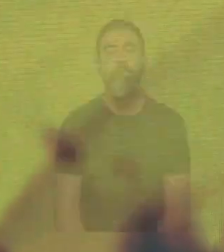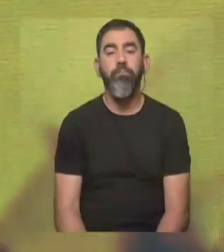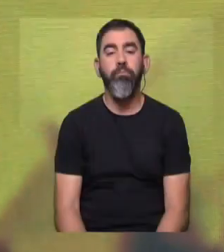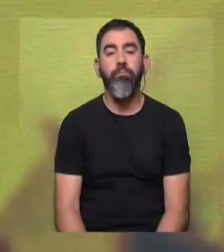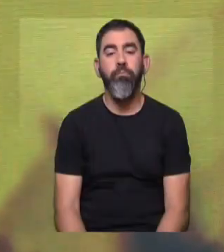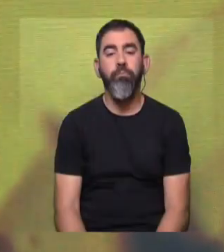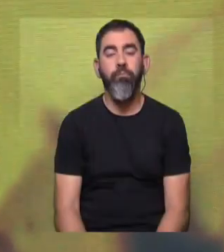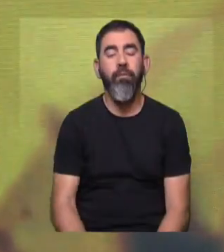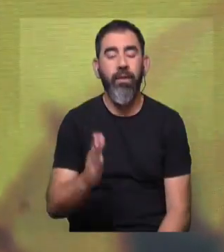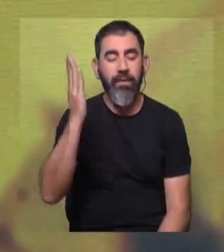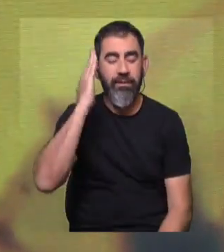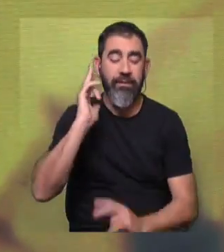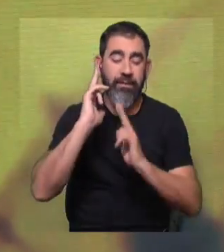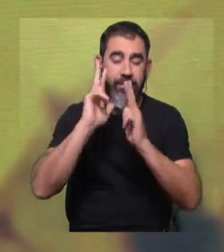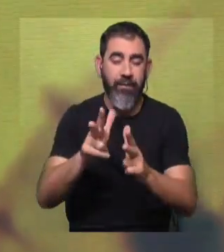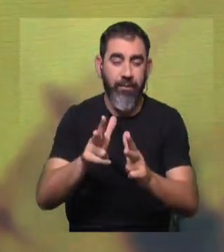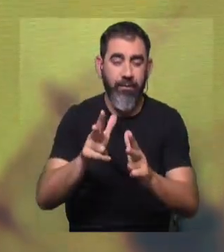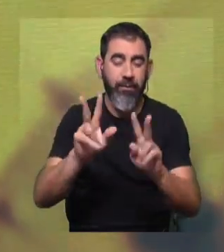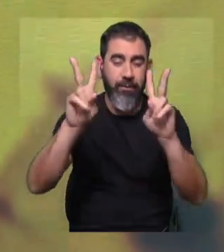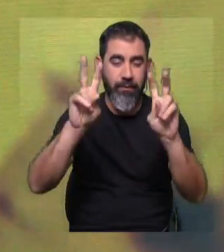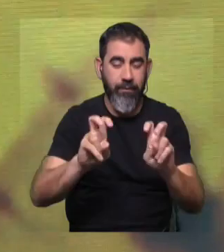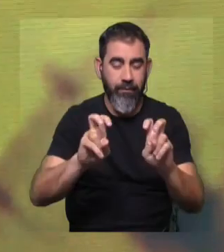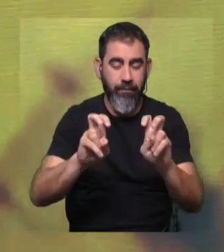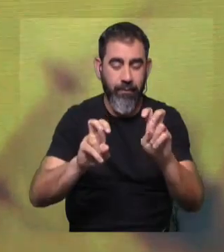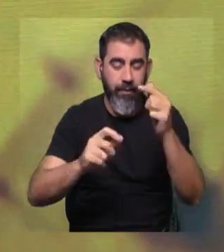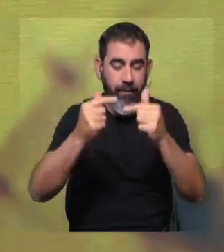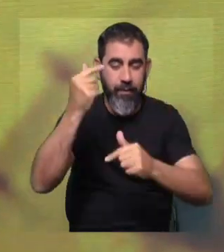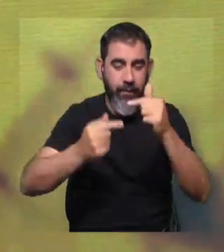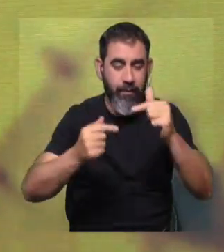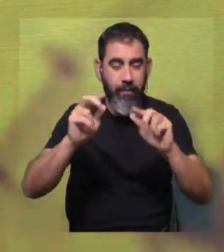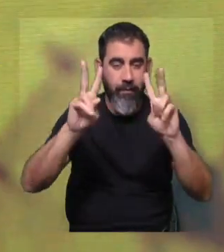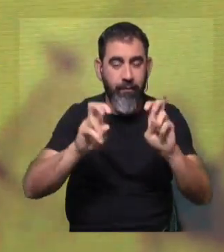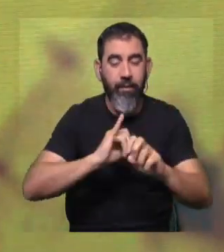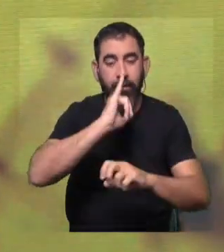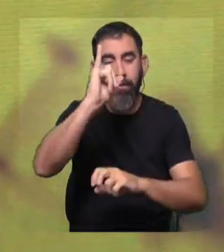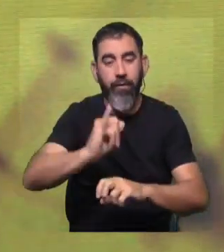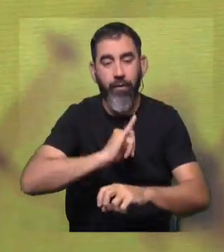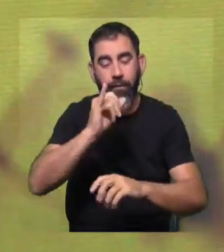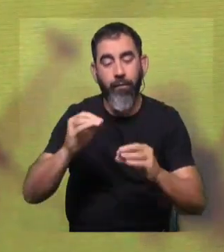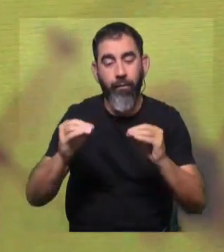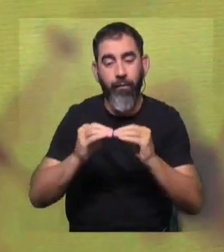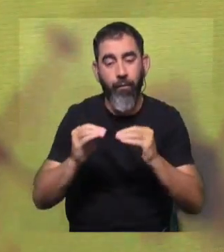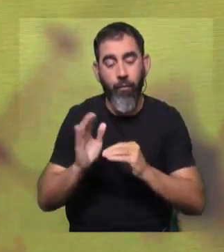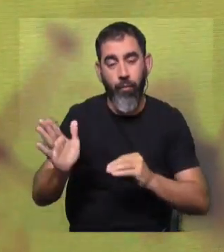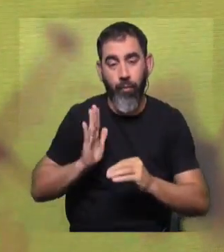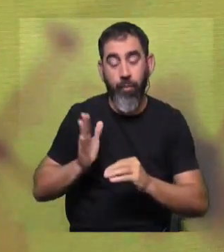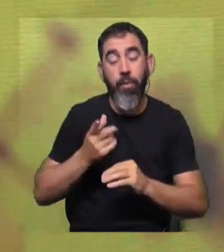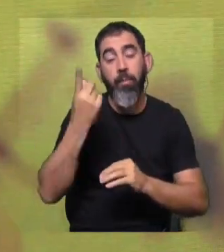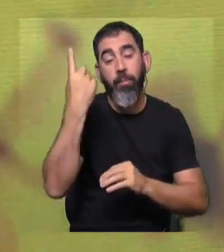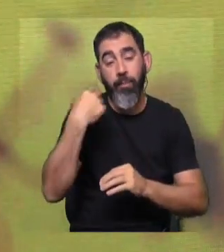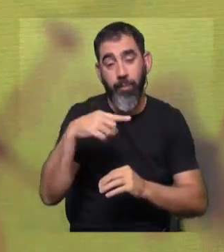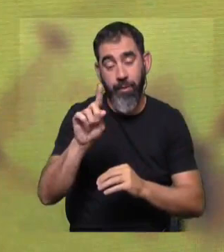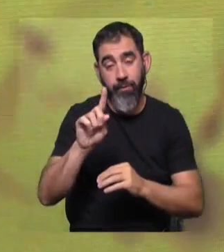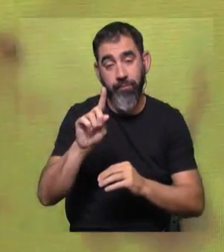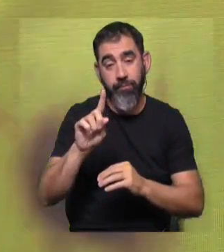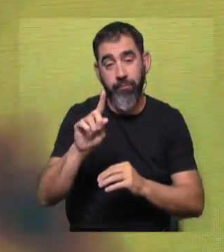Yo sé que lo que voy a decir de alguna manera está contenido en bastante de lo que es el informe que nos trae Daniela, pero vamos,